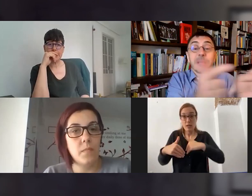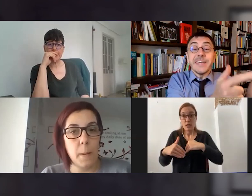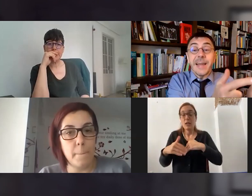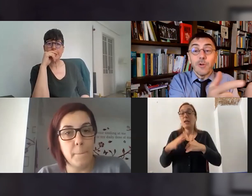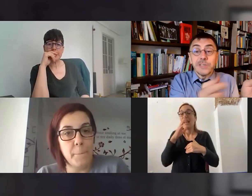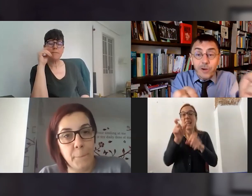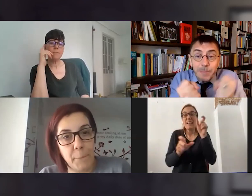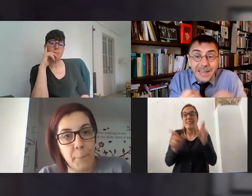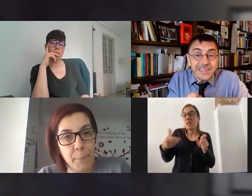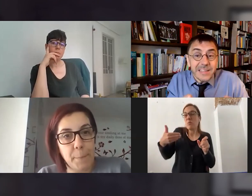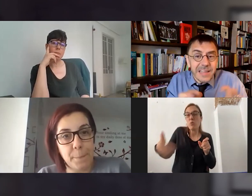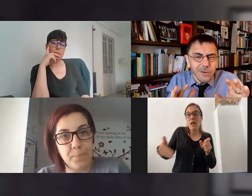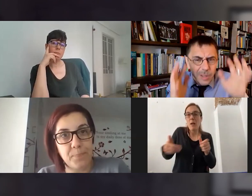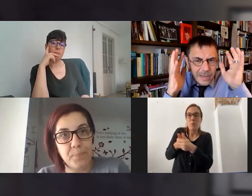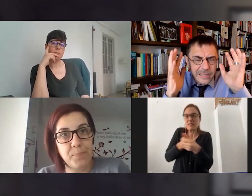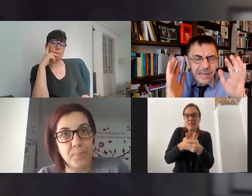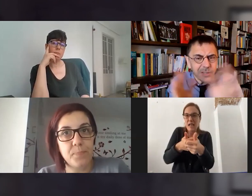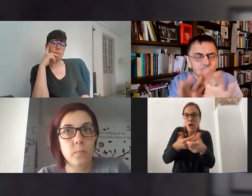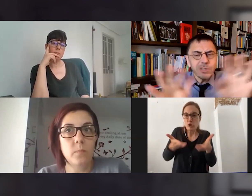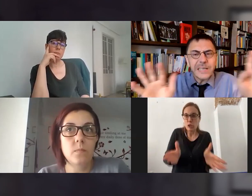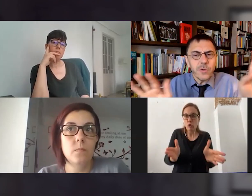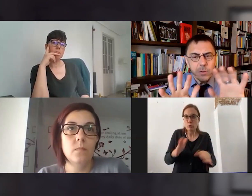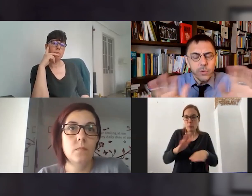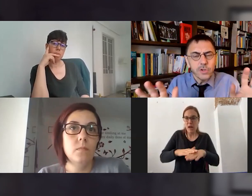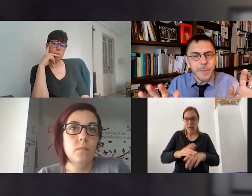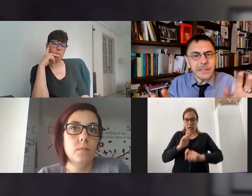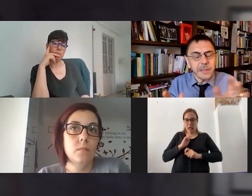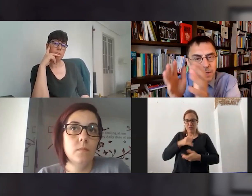hacen es perseguir a los hijos para intentar no debilitar. Eso no se ha